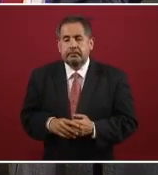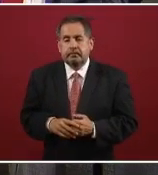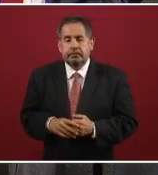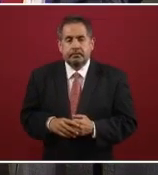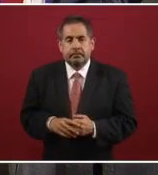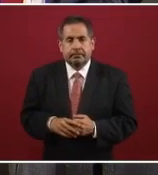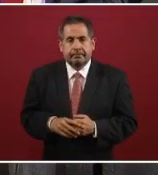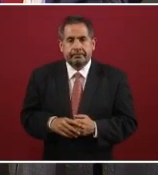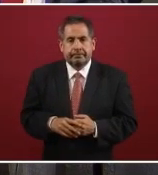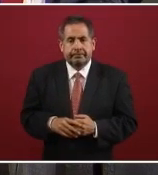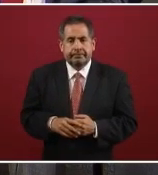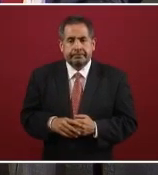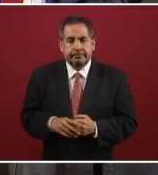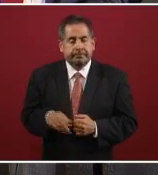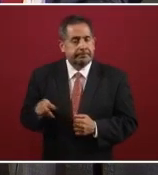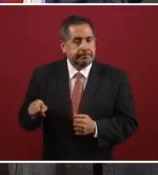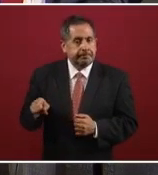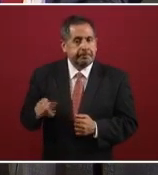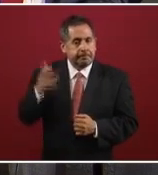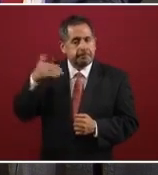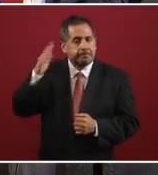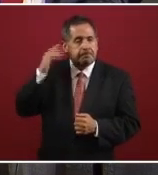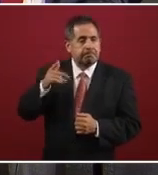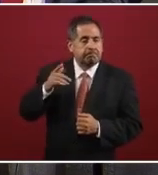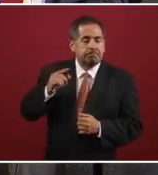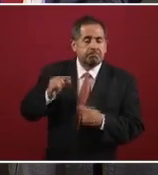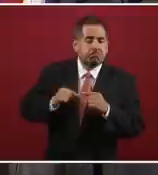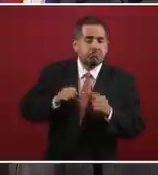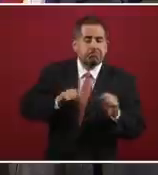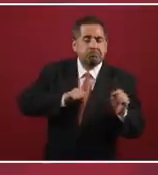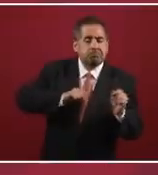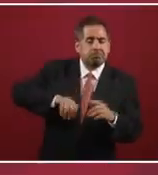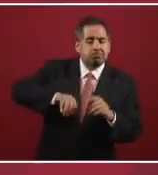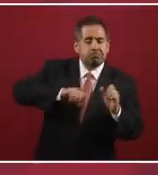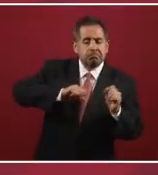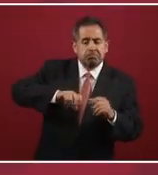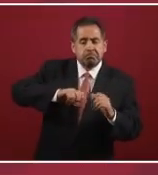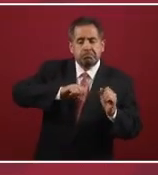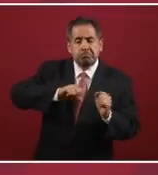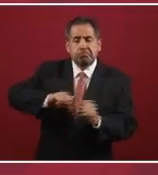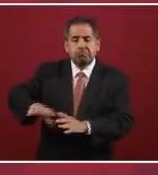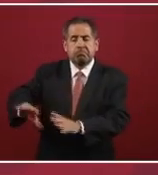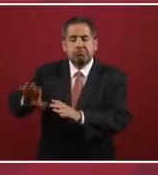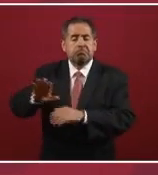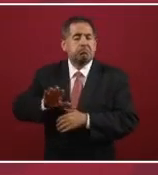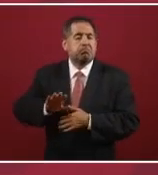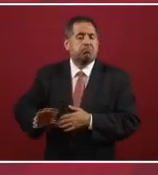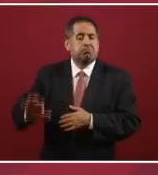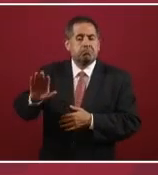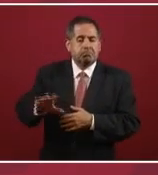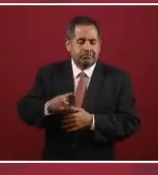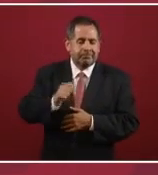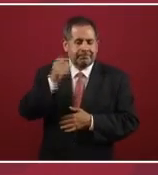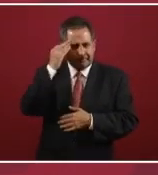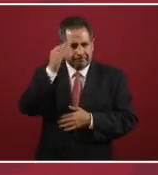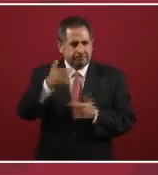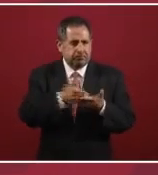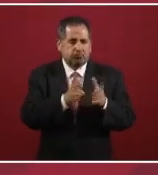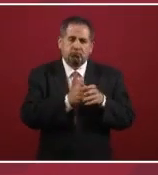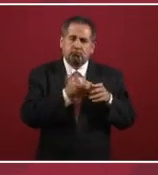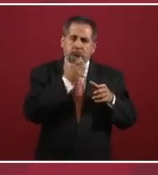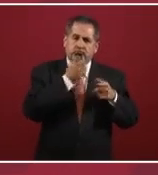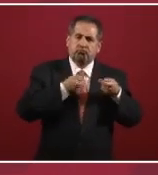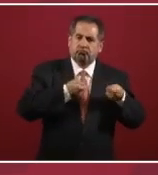se fue quedando en el abandono sobre todo en este periodo neoliberal